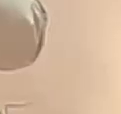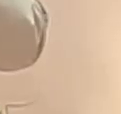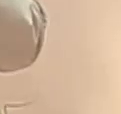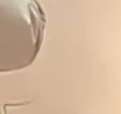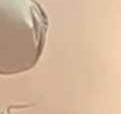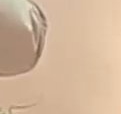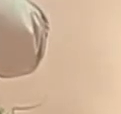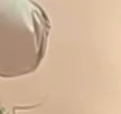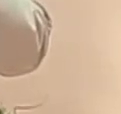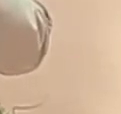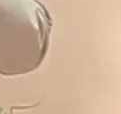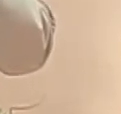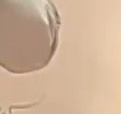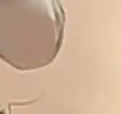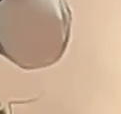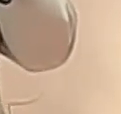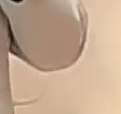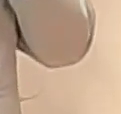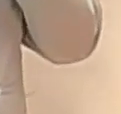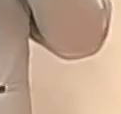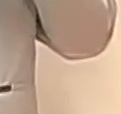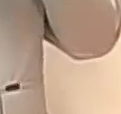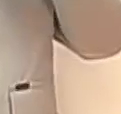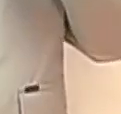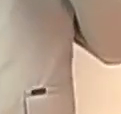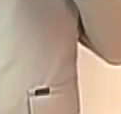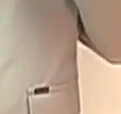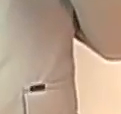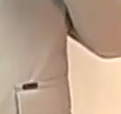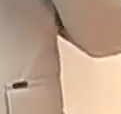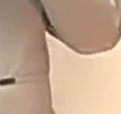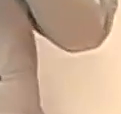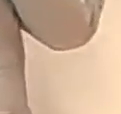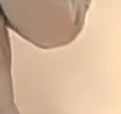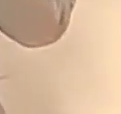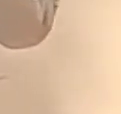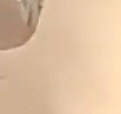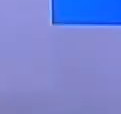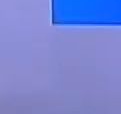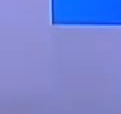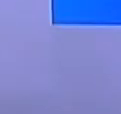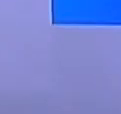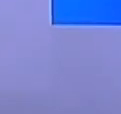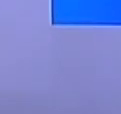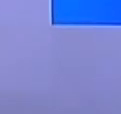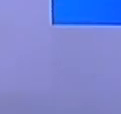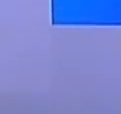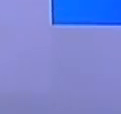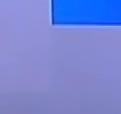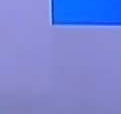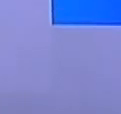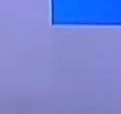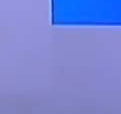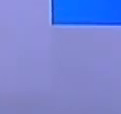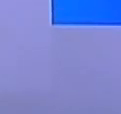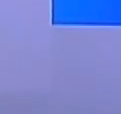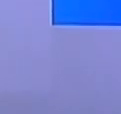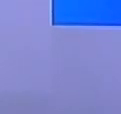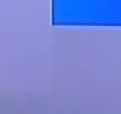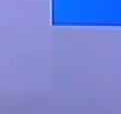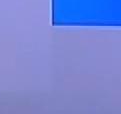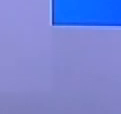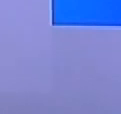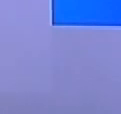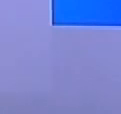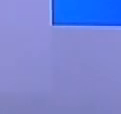que corresponde. Ahí introduce en el estado, Tito Capital en este caso, y la oficina de